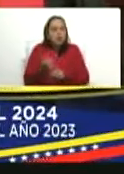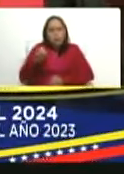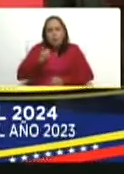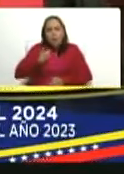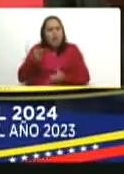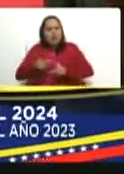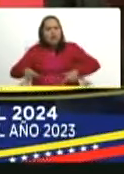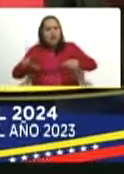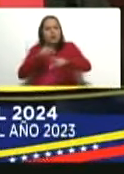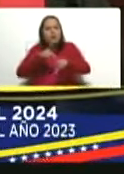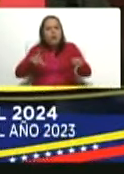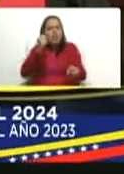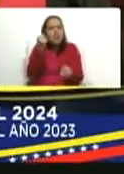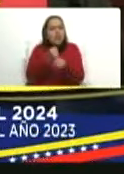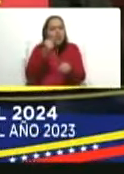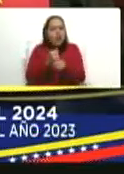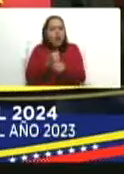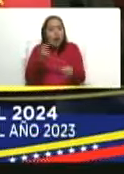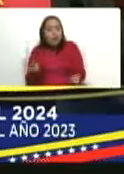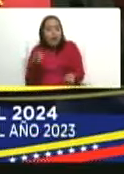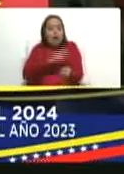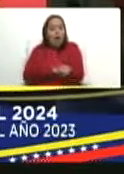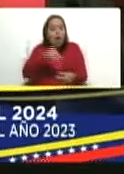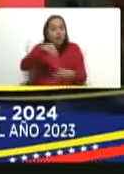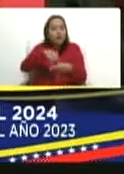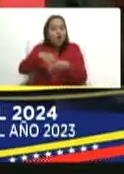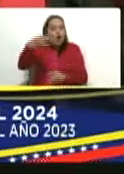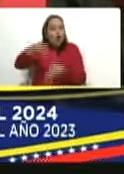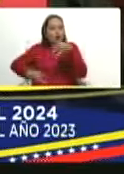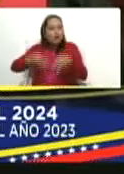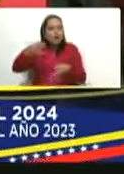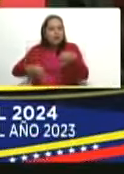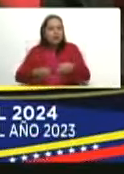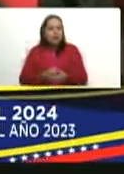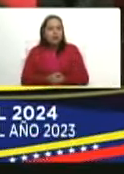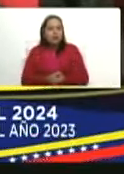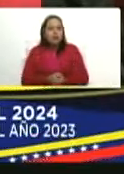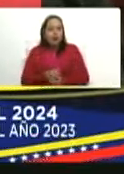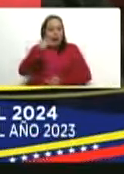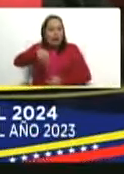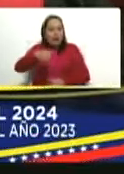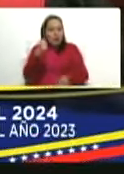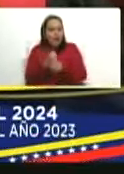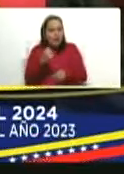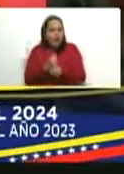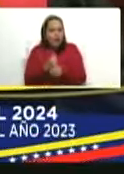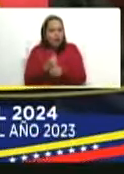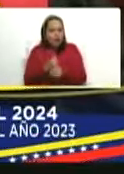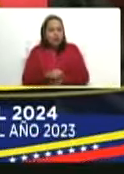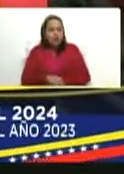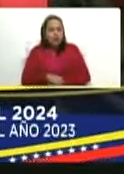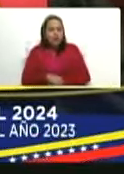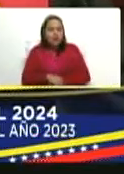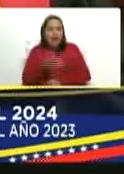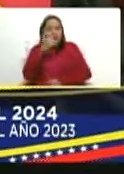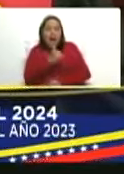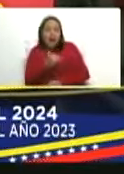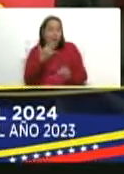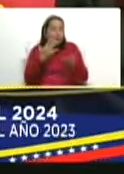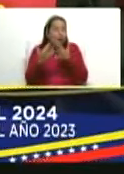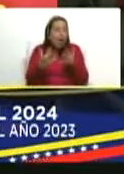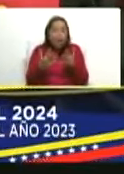públicos, pero lo es más grave en el poder judicial. En este poder asegura la impunidad de las